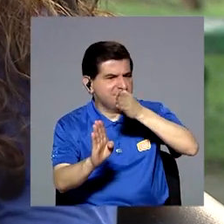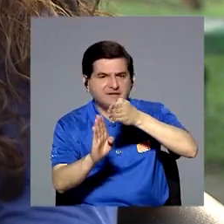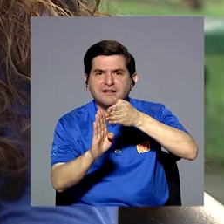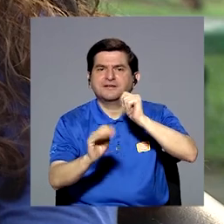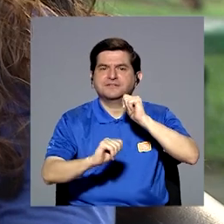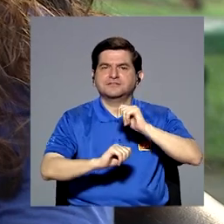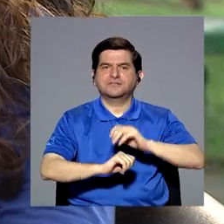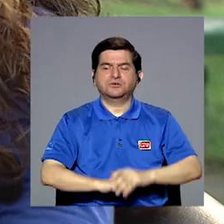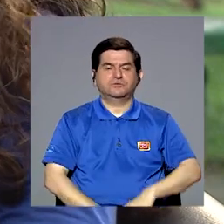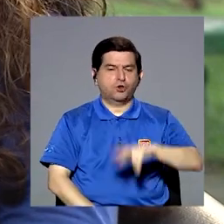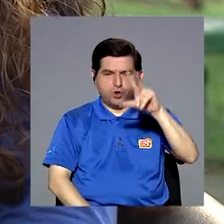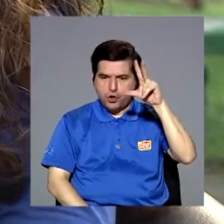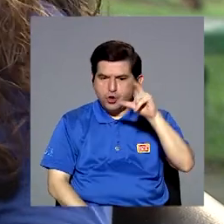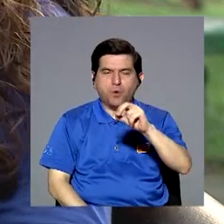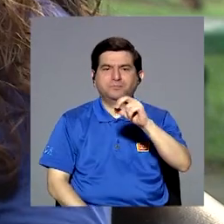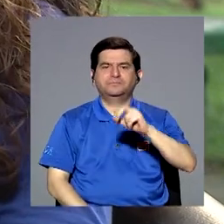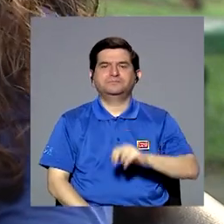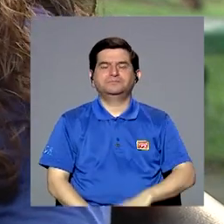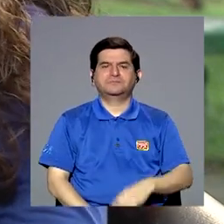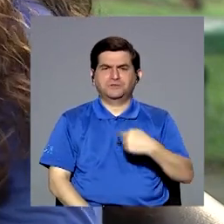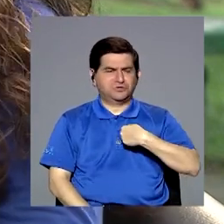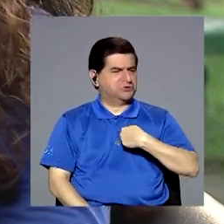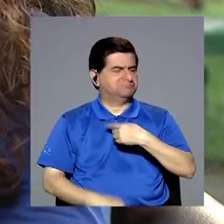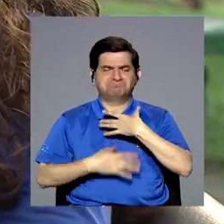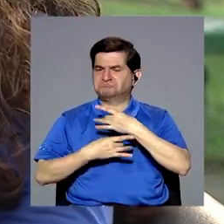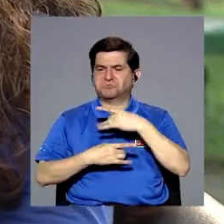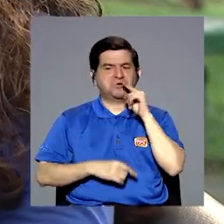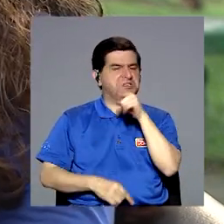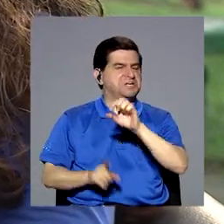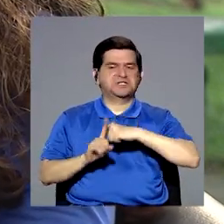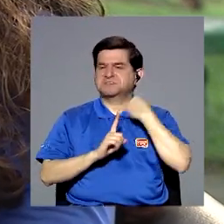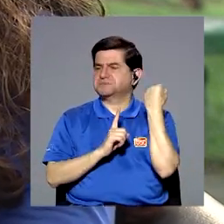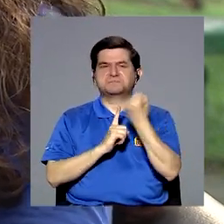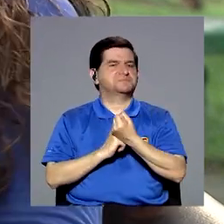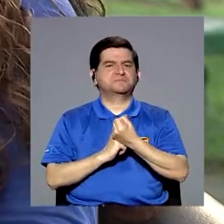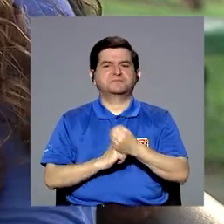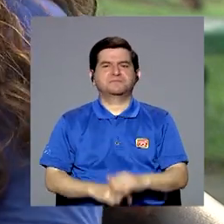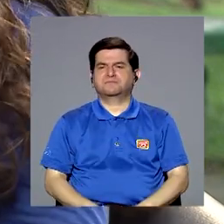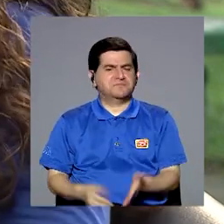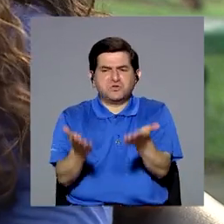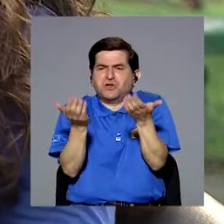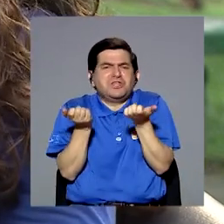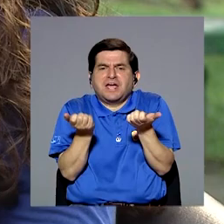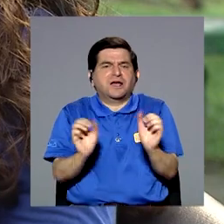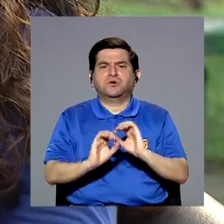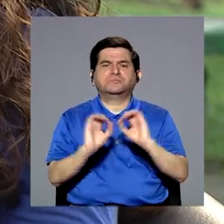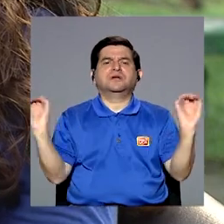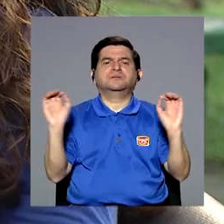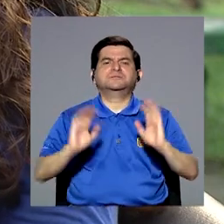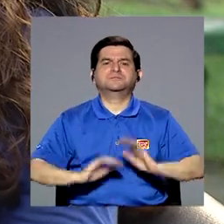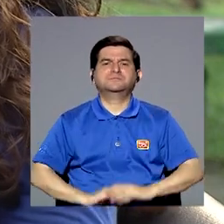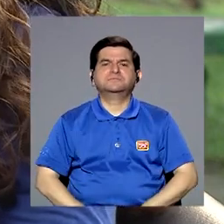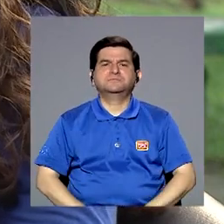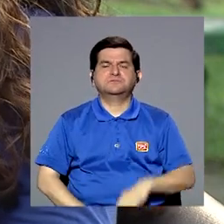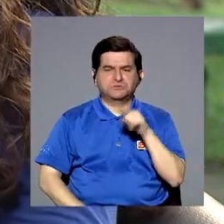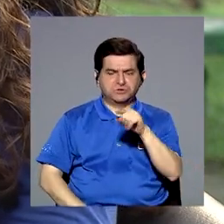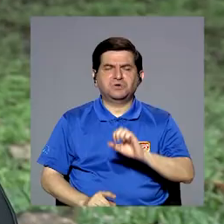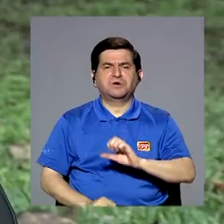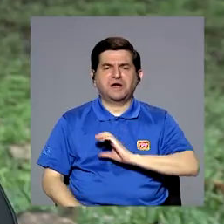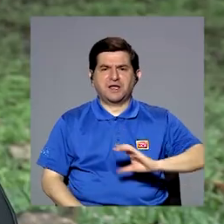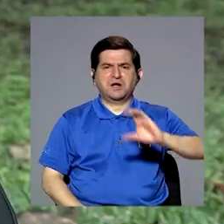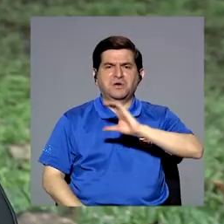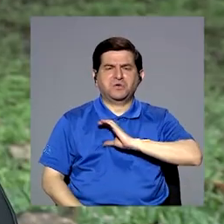y honestos, decir no, es que a mí no me interesa, no me da la gana simplemente caer en